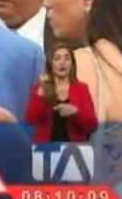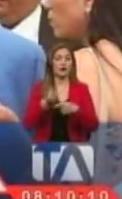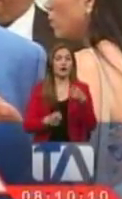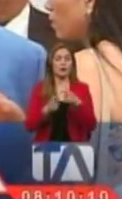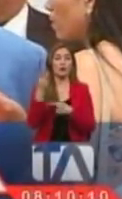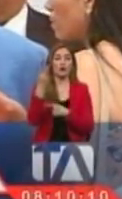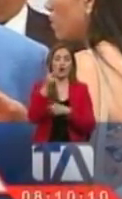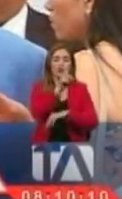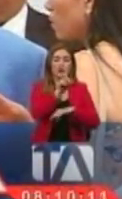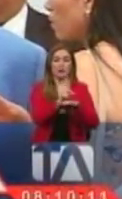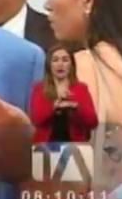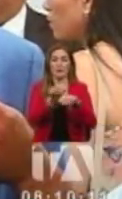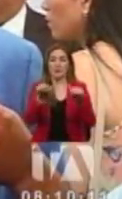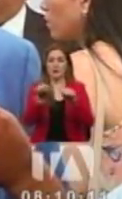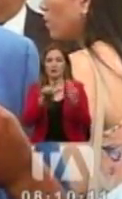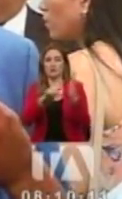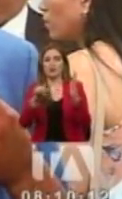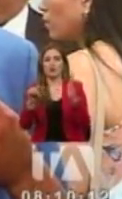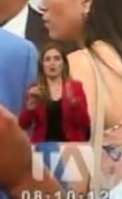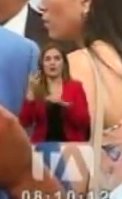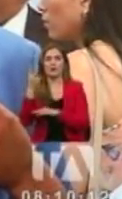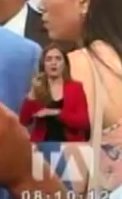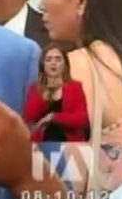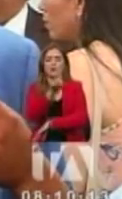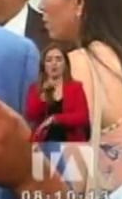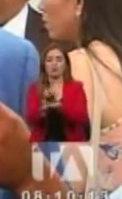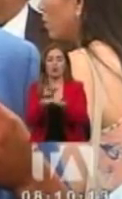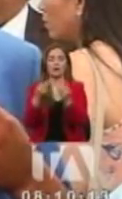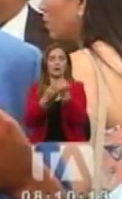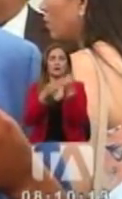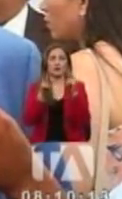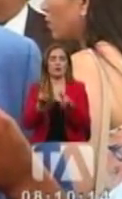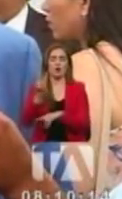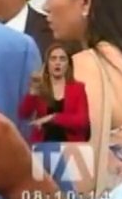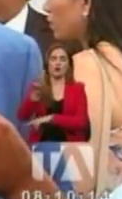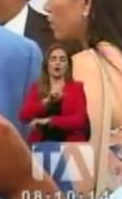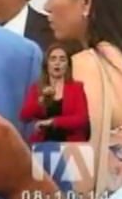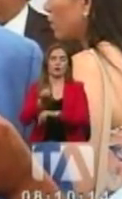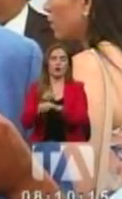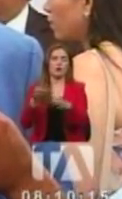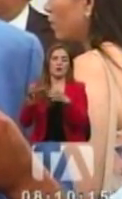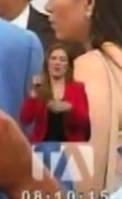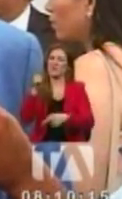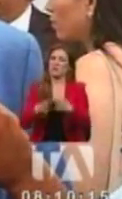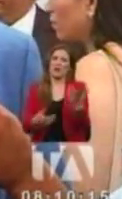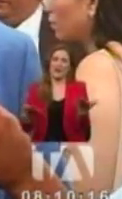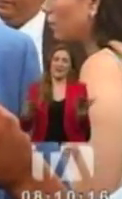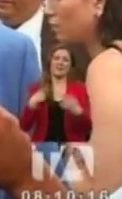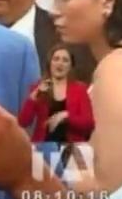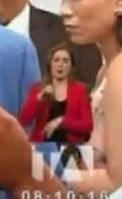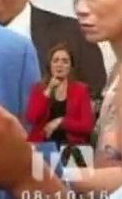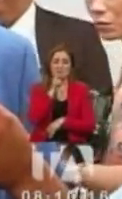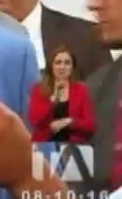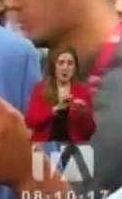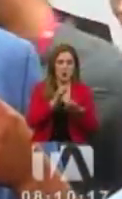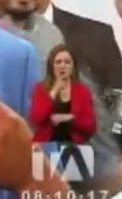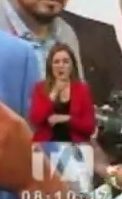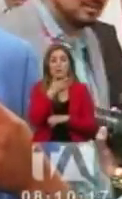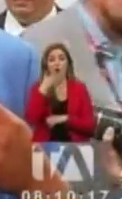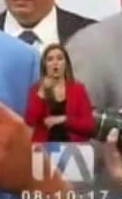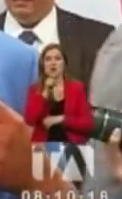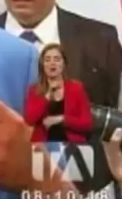tener dos directores administrativos financieros dos directores de recursos humanos dos directores de contabilidad hay que fusionar y tratar de ver